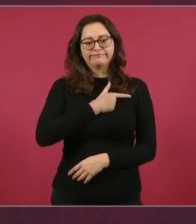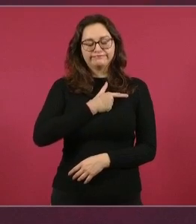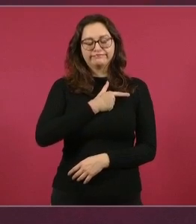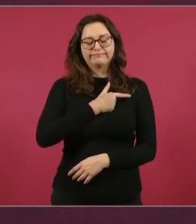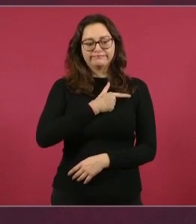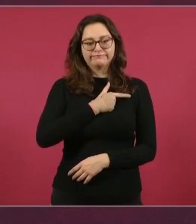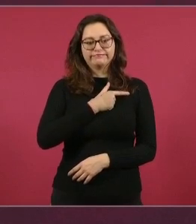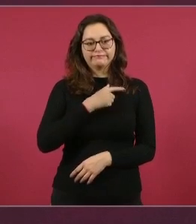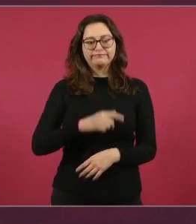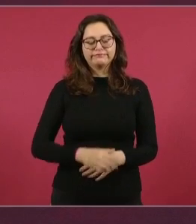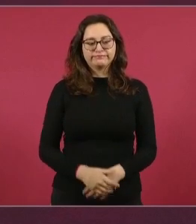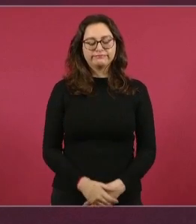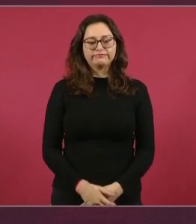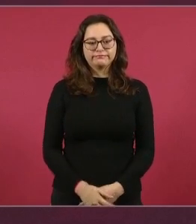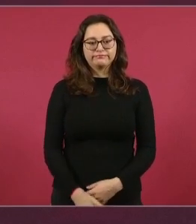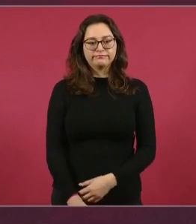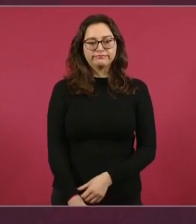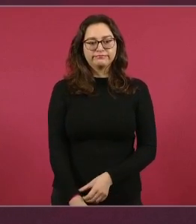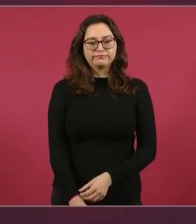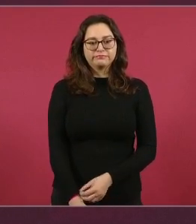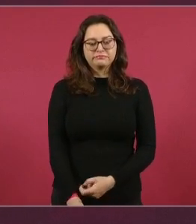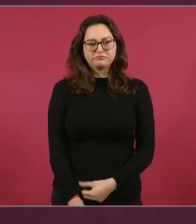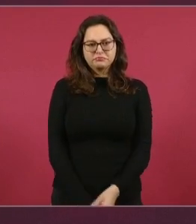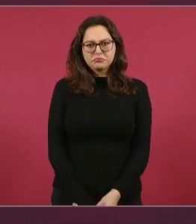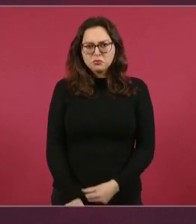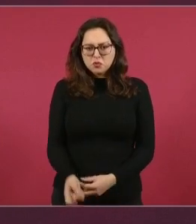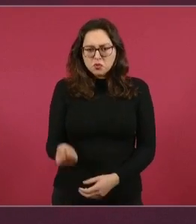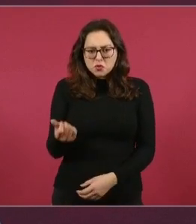con poca asistencia la sala